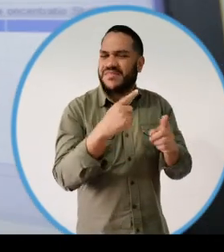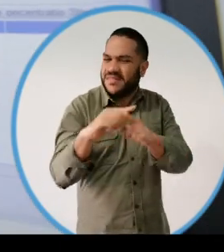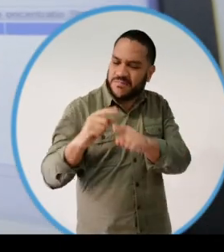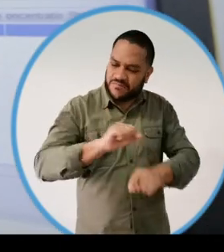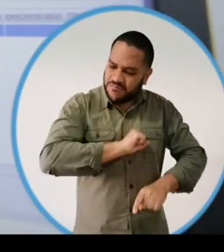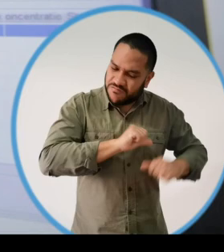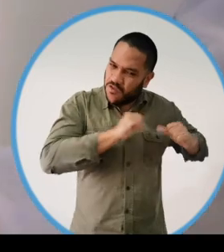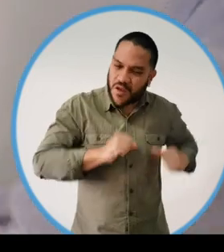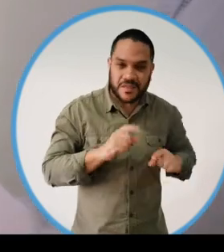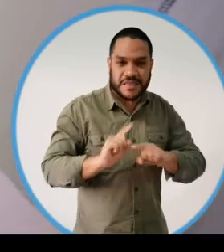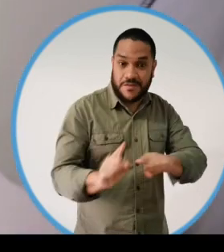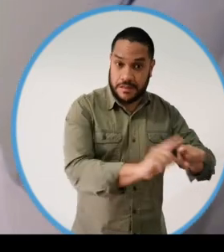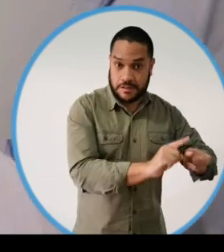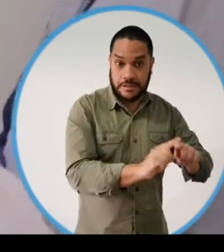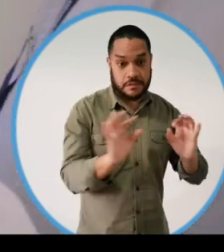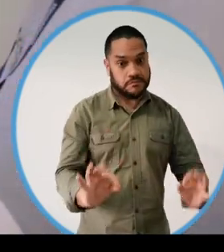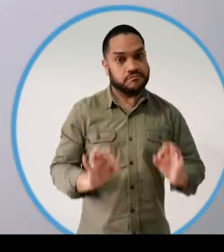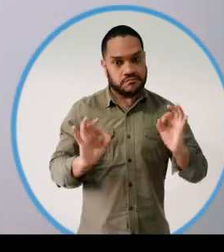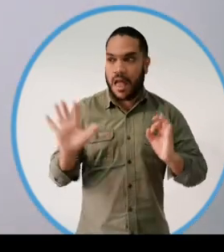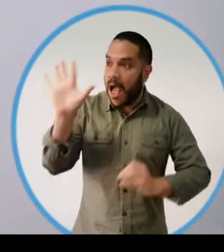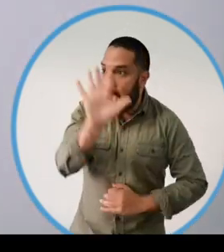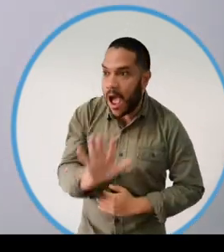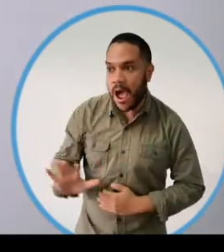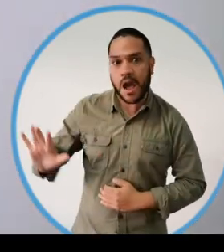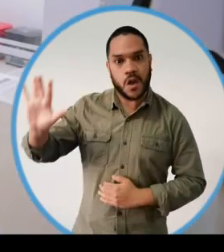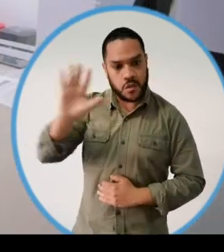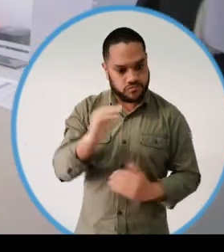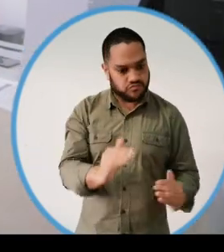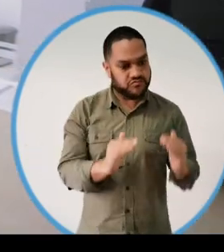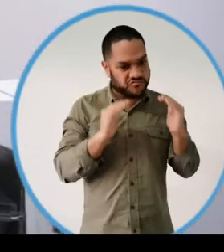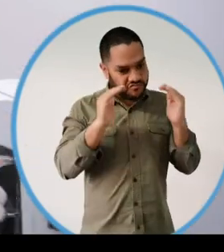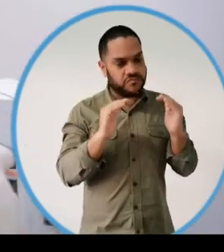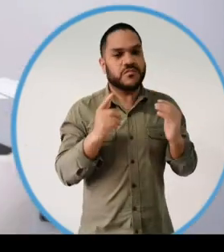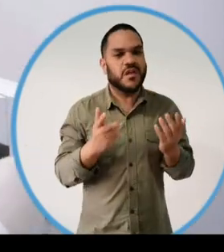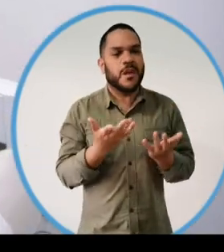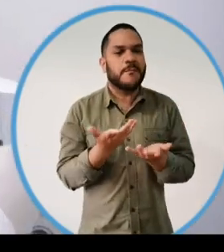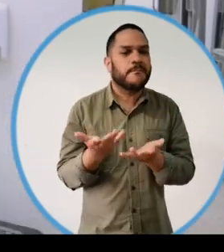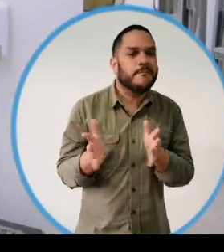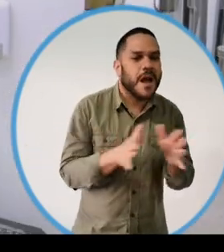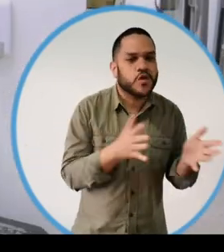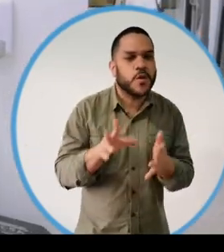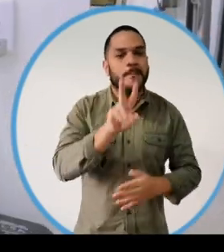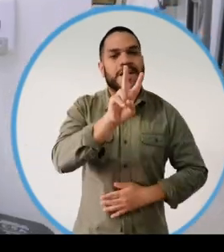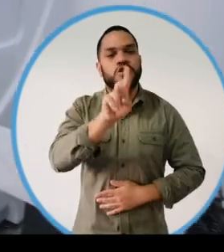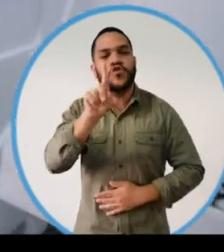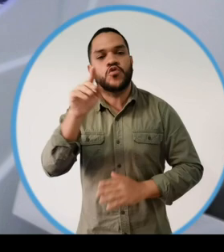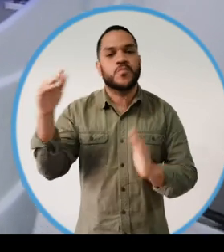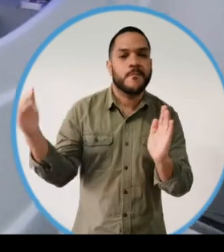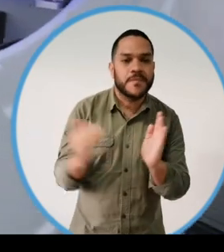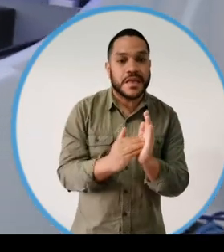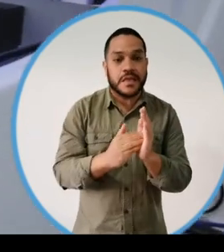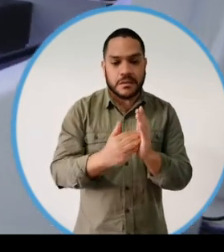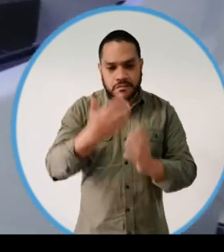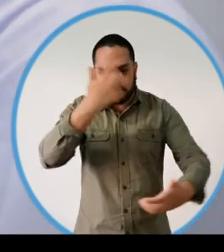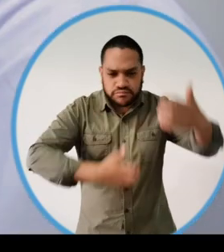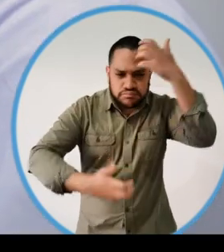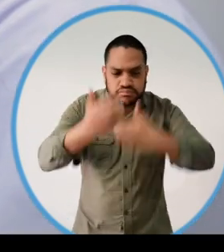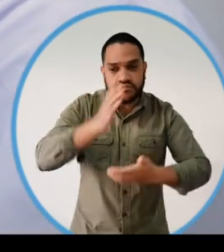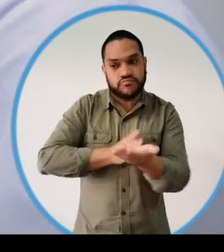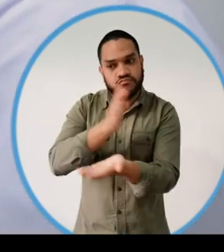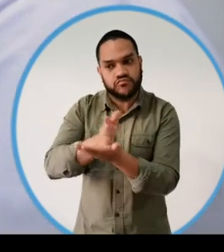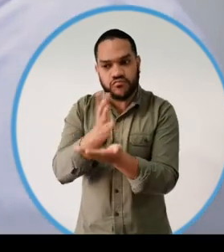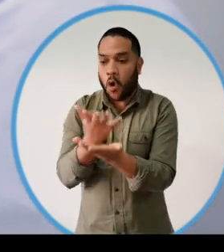de patología mejor equipados de la región, en el que se realizan mensualmente más de 21.000 exámenes, haciendo uso de equipos de